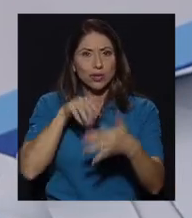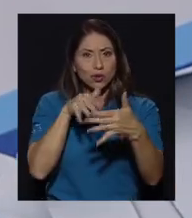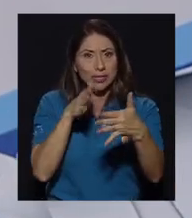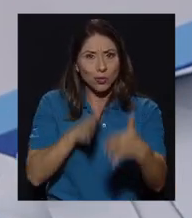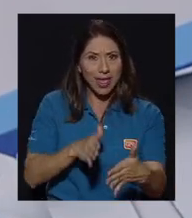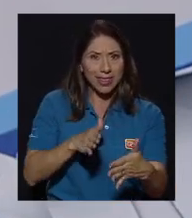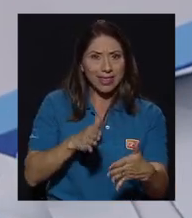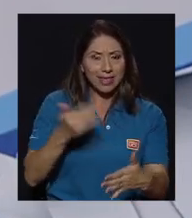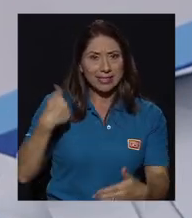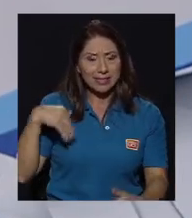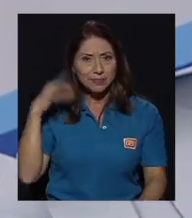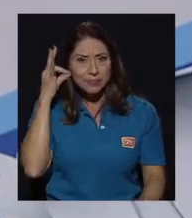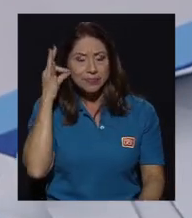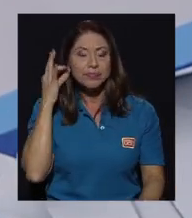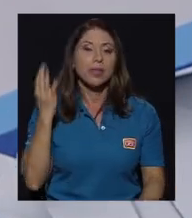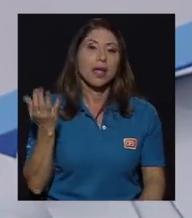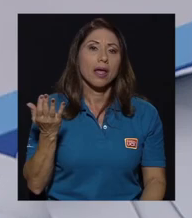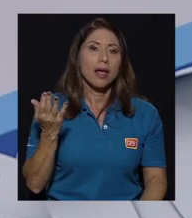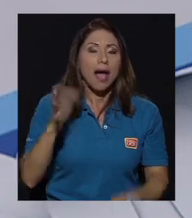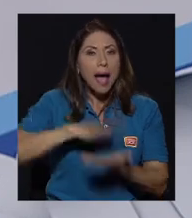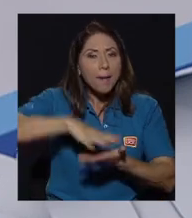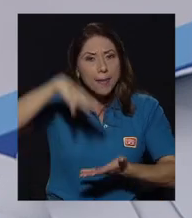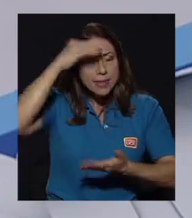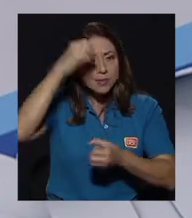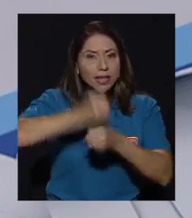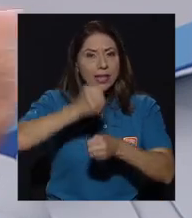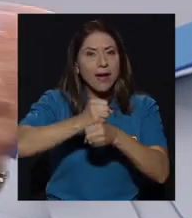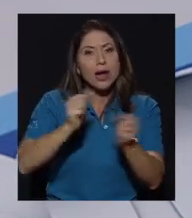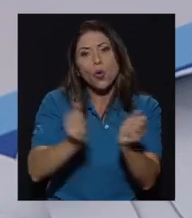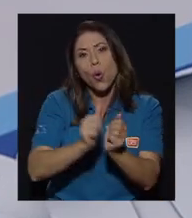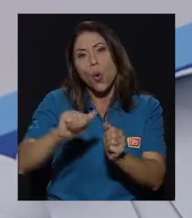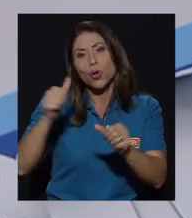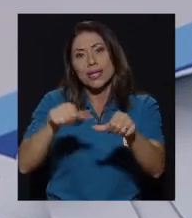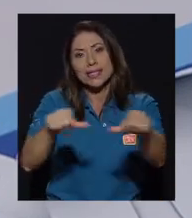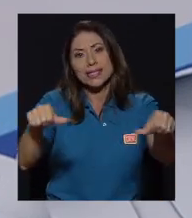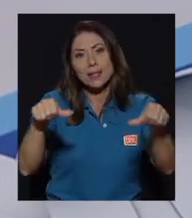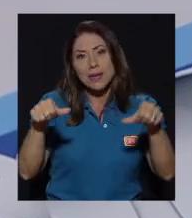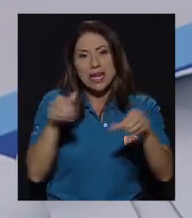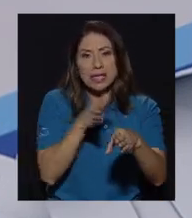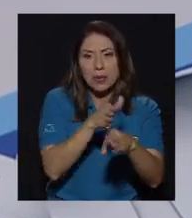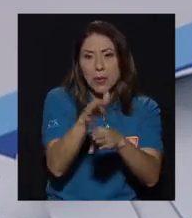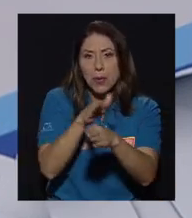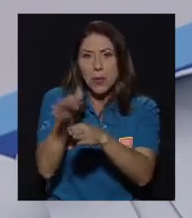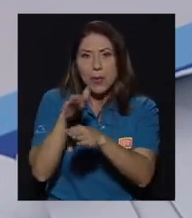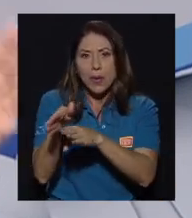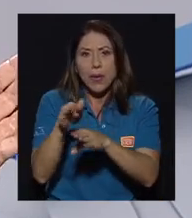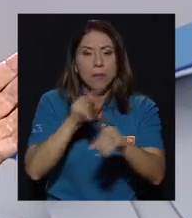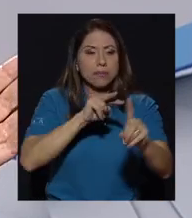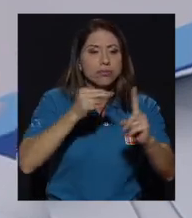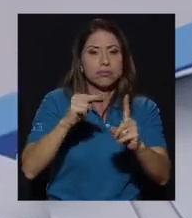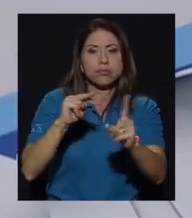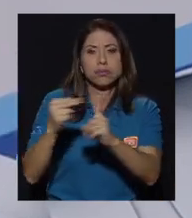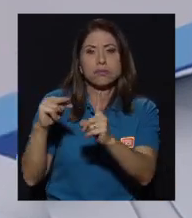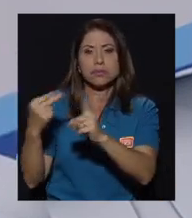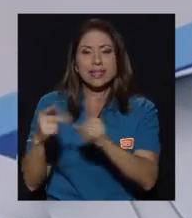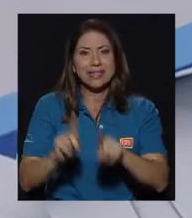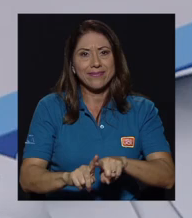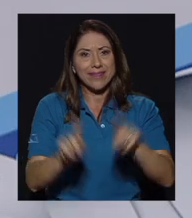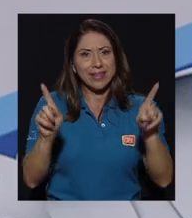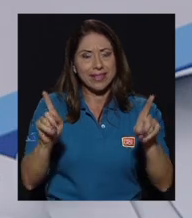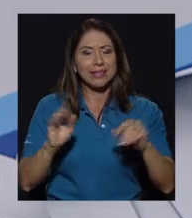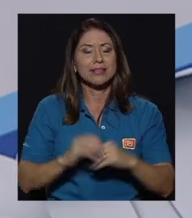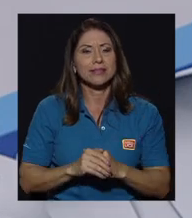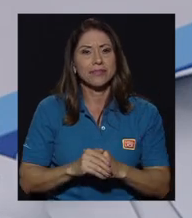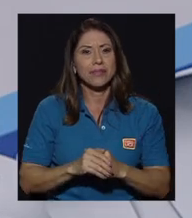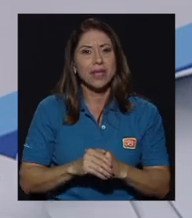estudiantes y nuestros estudiantes y aprendemos a trabajar con otras disciplinas a ver la realidad desde diferentes perspectivas y